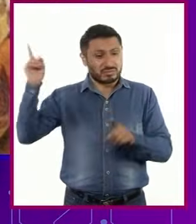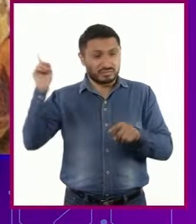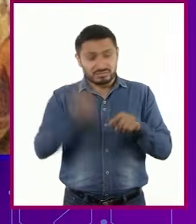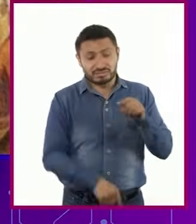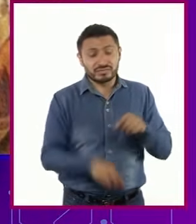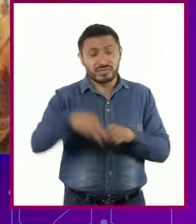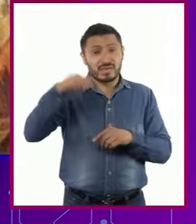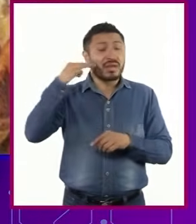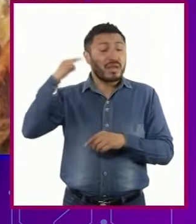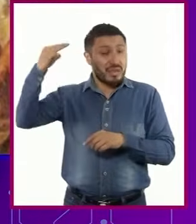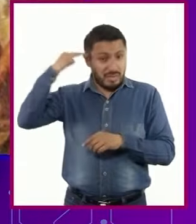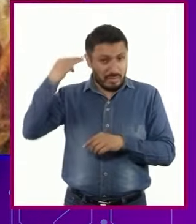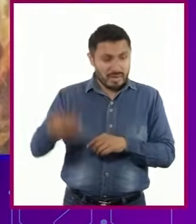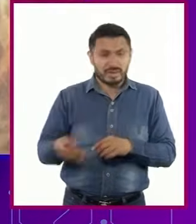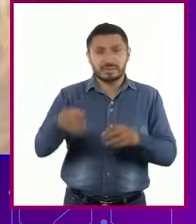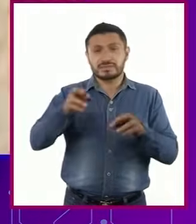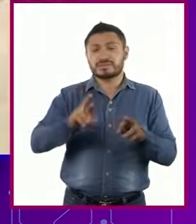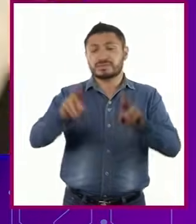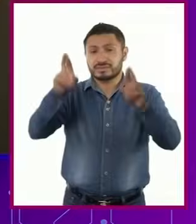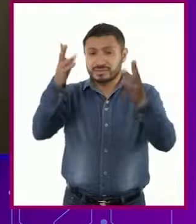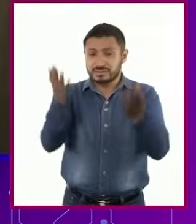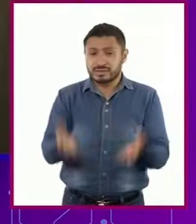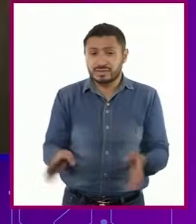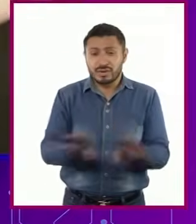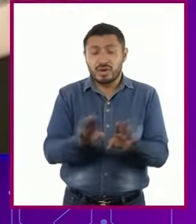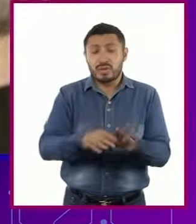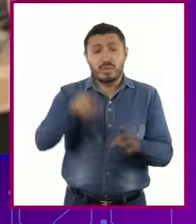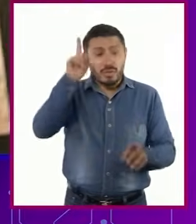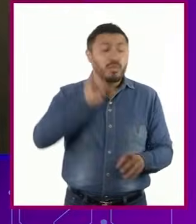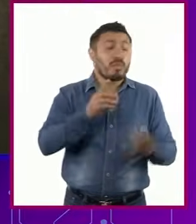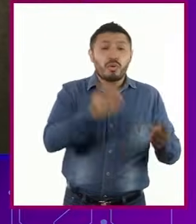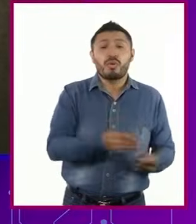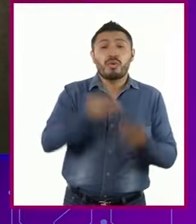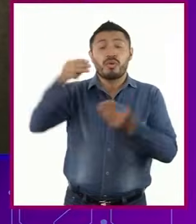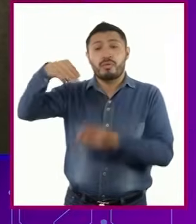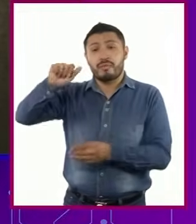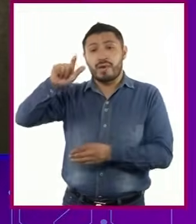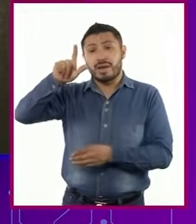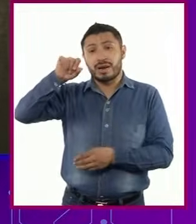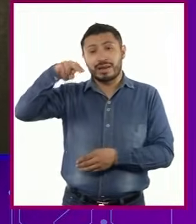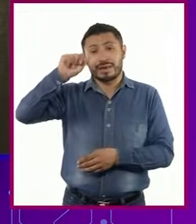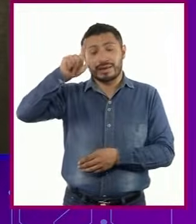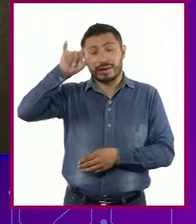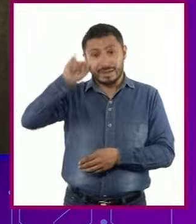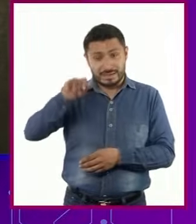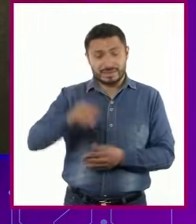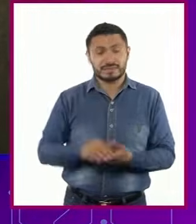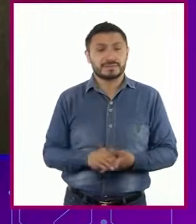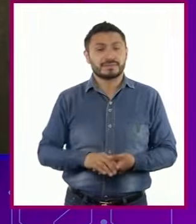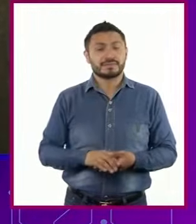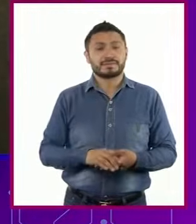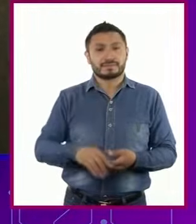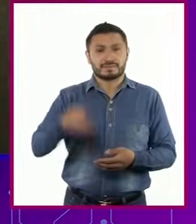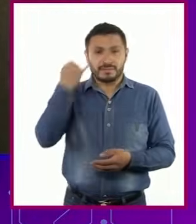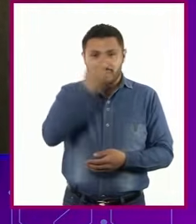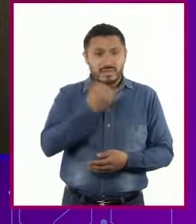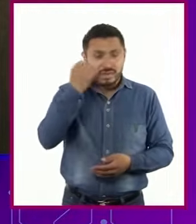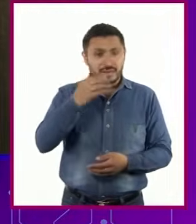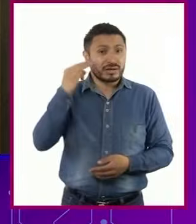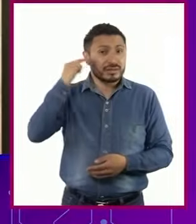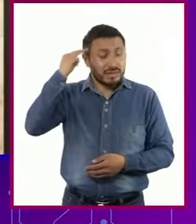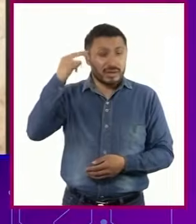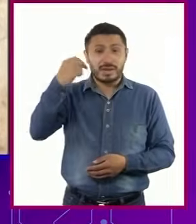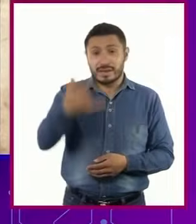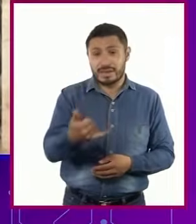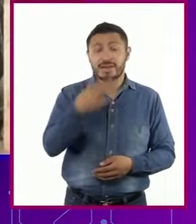ellos, recibió como tributo a una doncella llamada Malinali o Malintzin, quien hablaba maya y